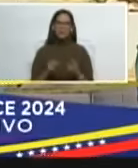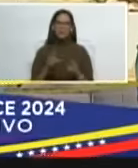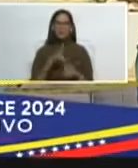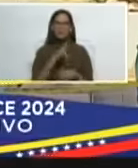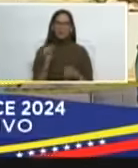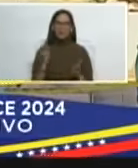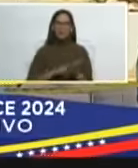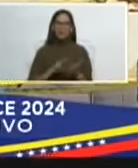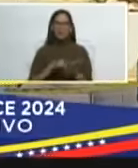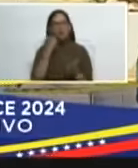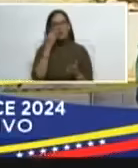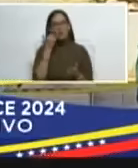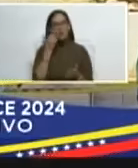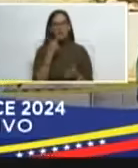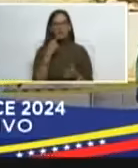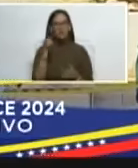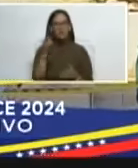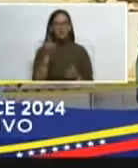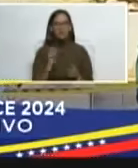repitas lo feo que dicen de ti.